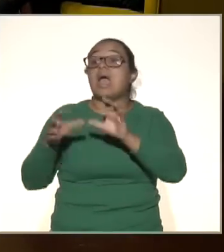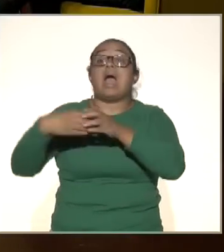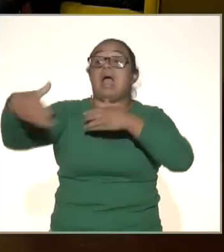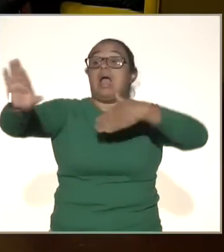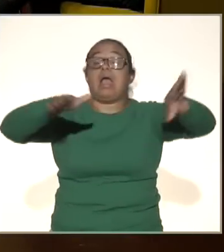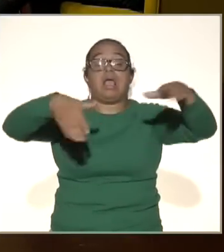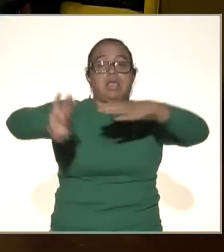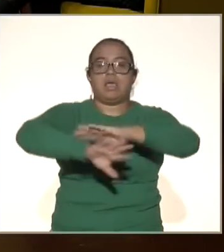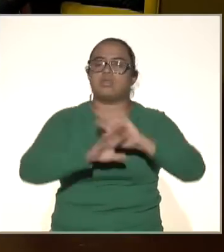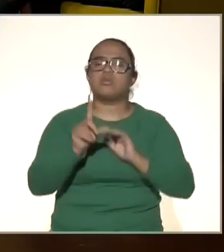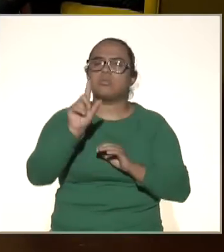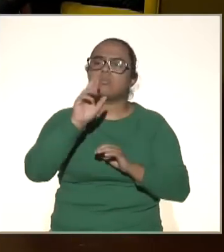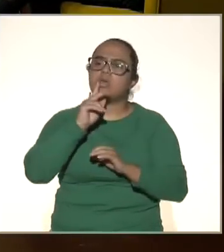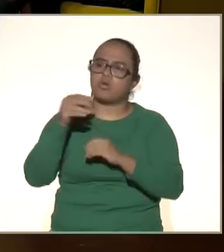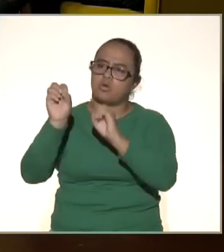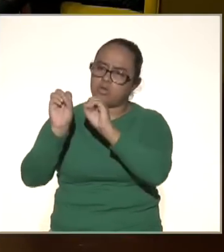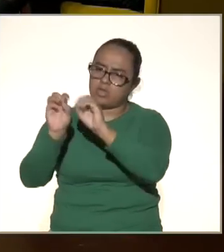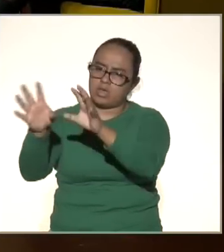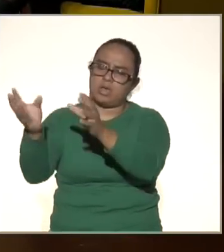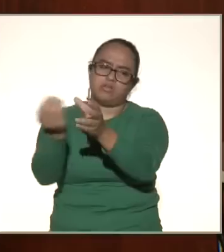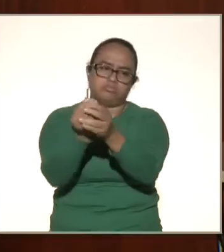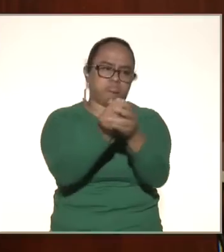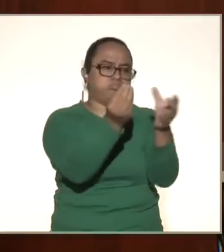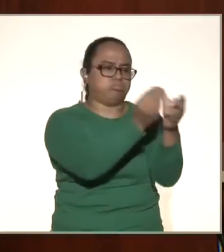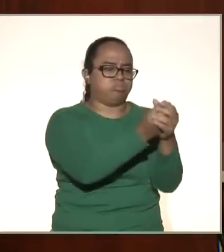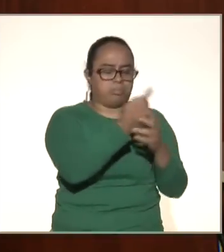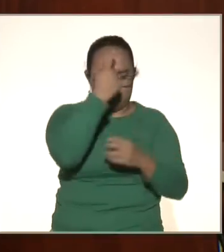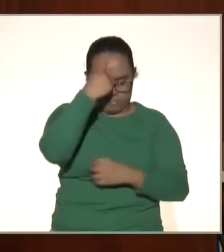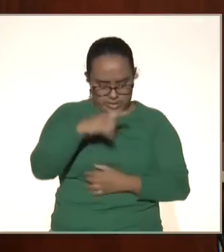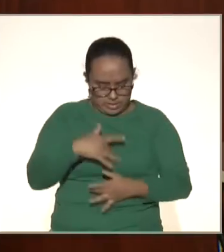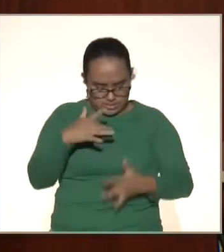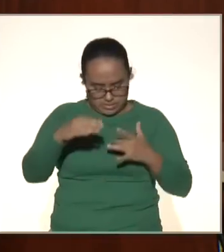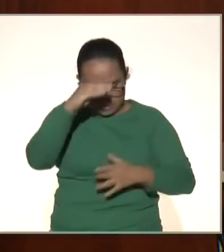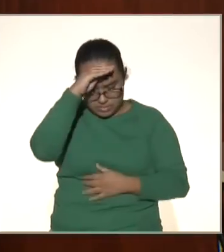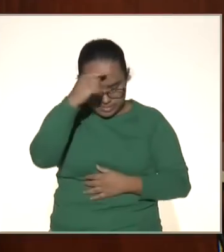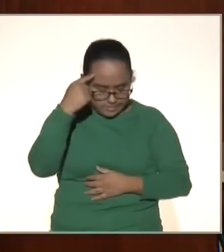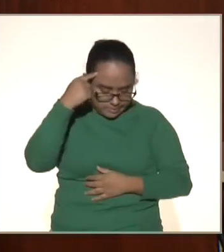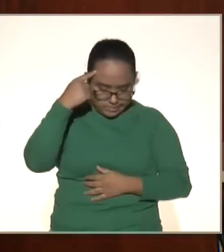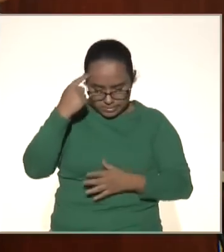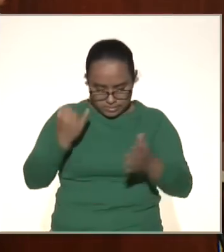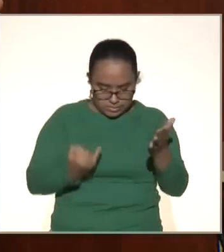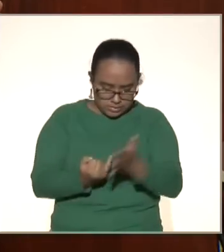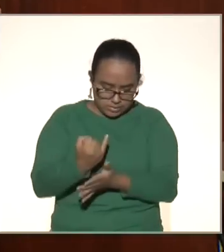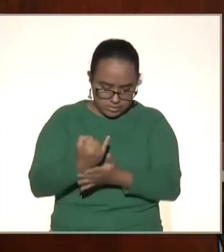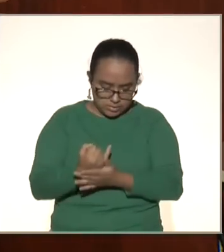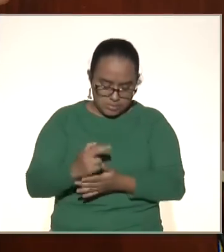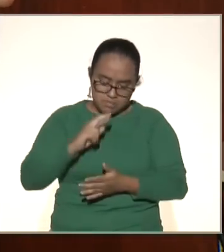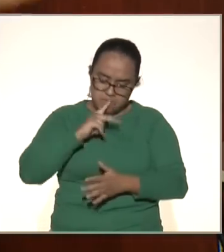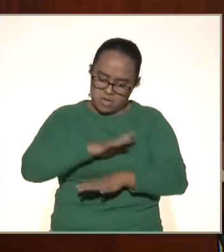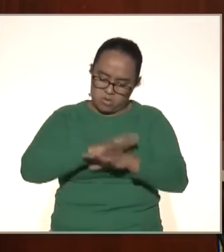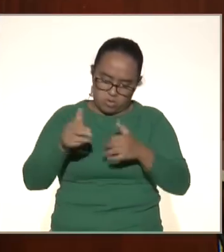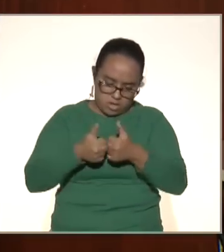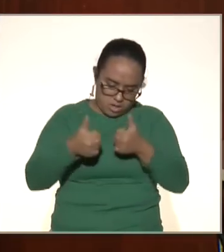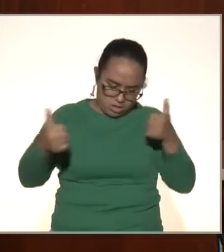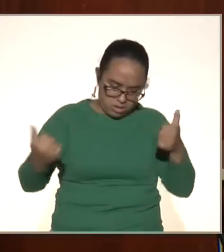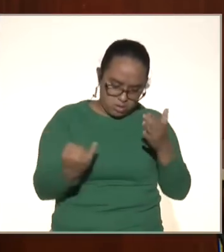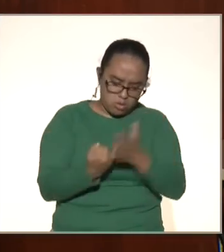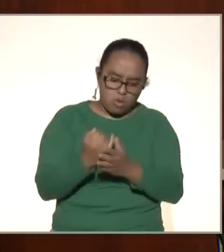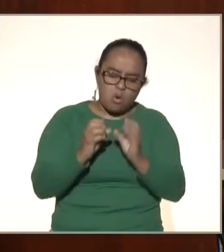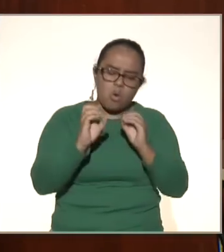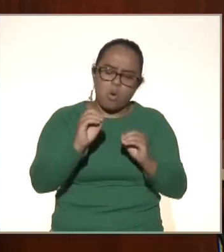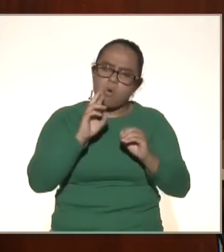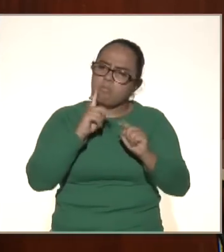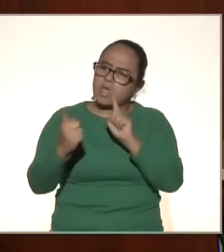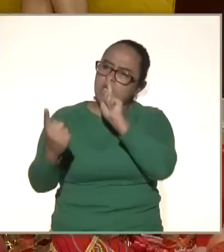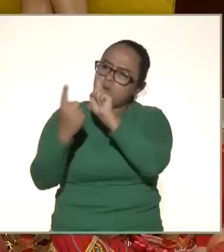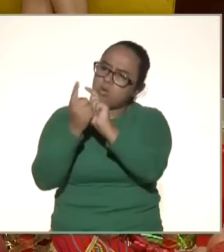vaya por su lado, dar un espacio, reflexionar y decidir si me voy a quedar alejado o si trato de hablar